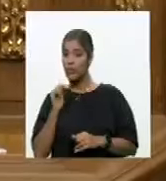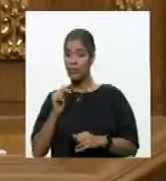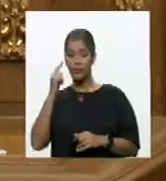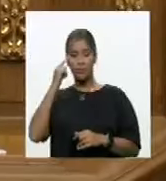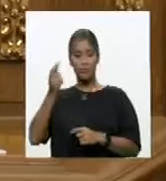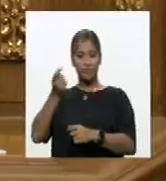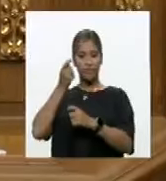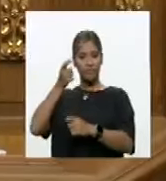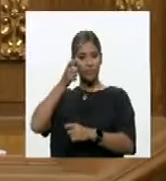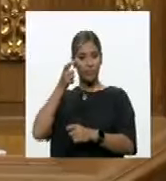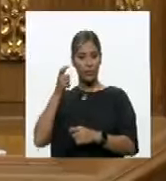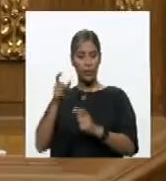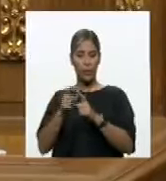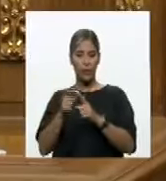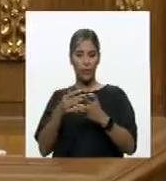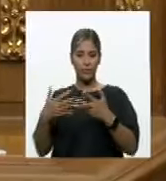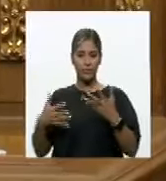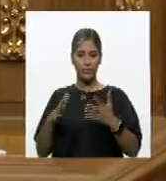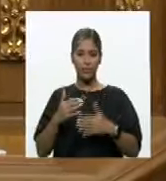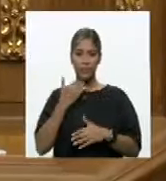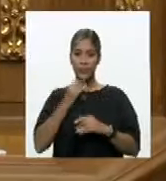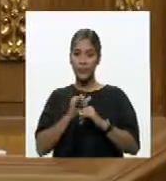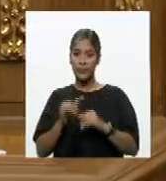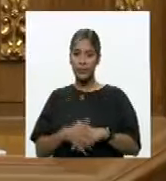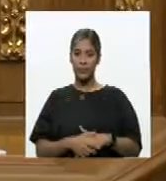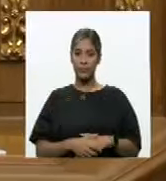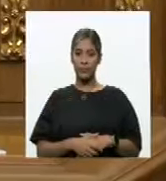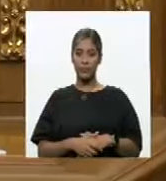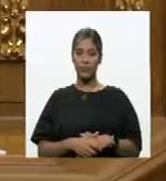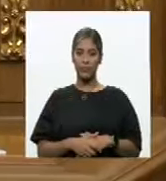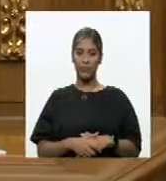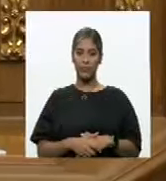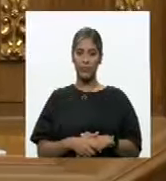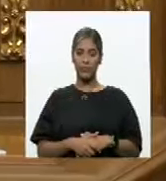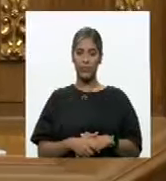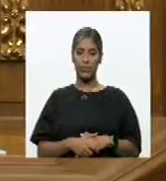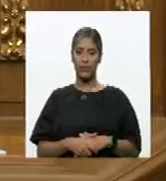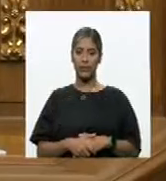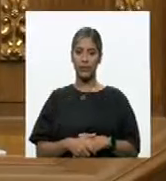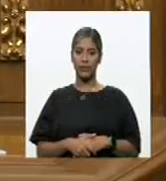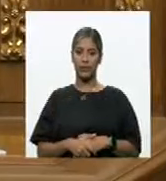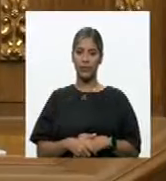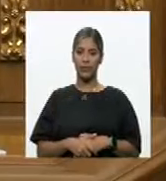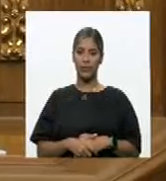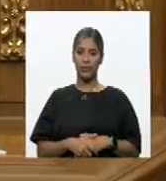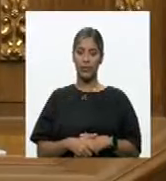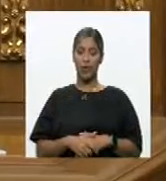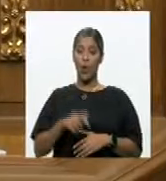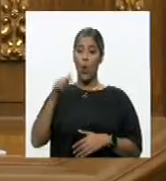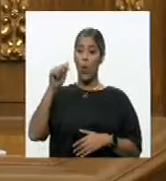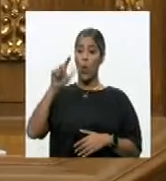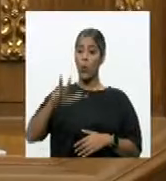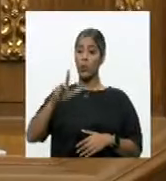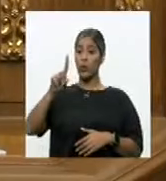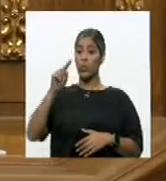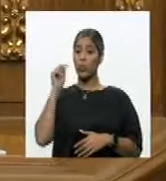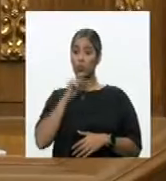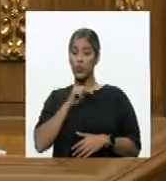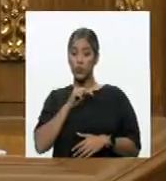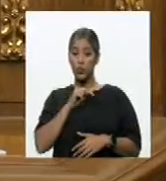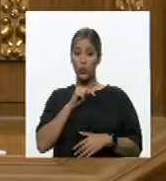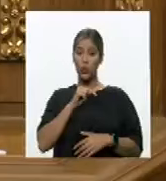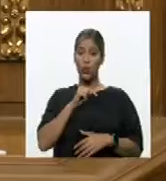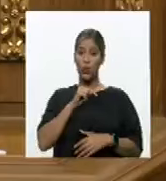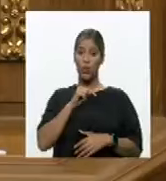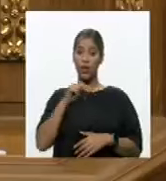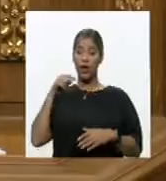llanero que comienza así, antes de salir, Pedro Carreño, saliendo del chacero, que dice, un 31 de octubre